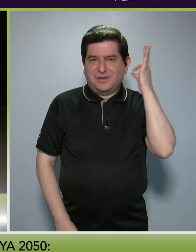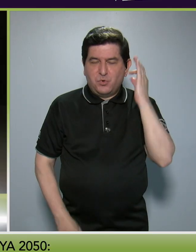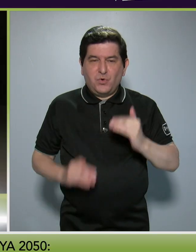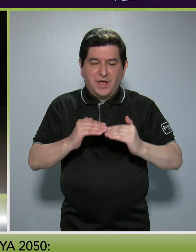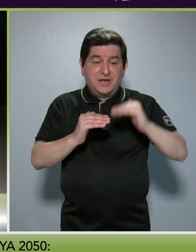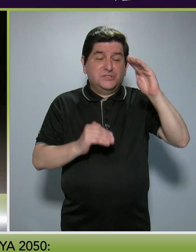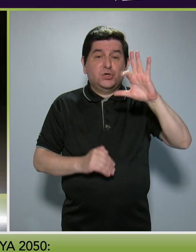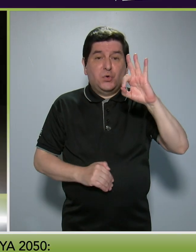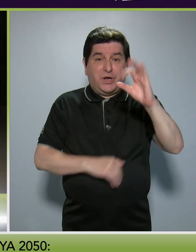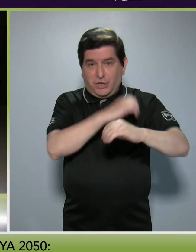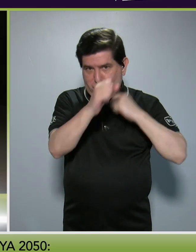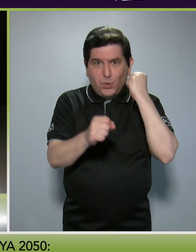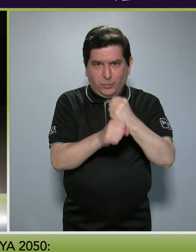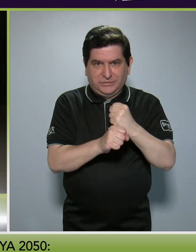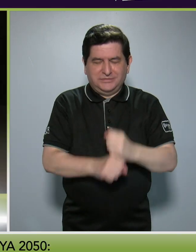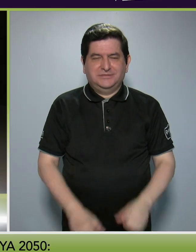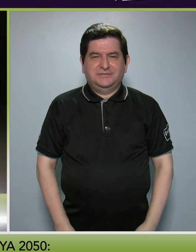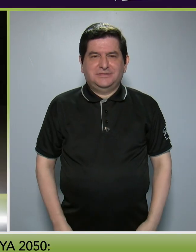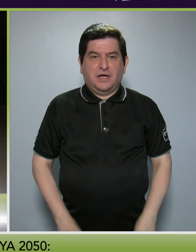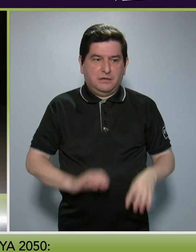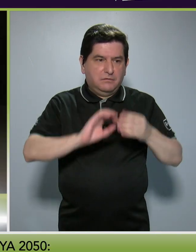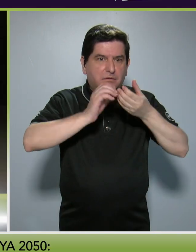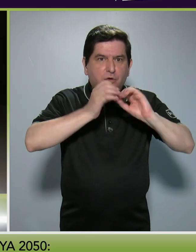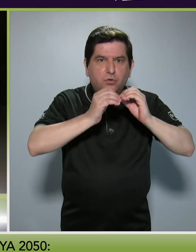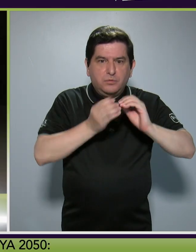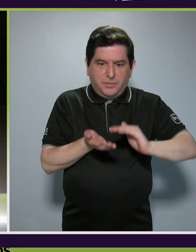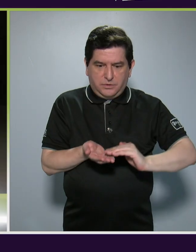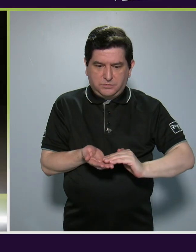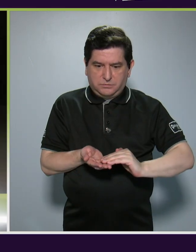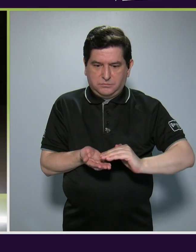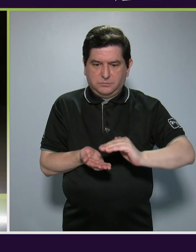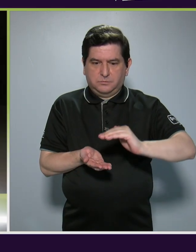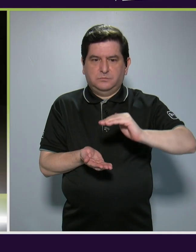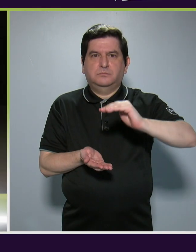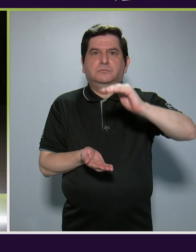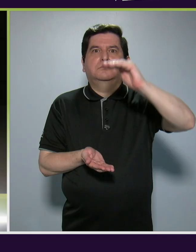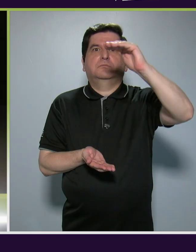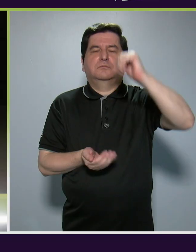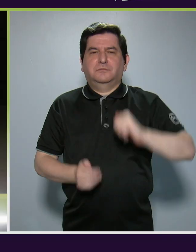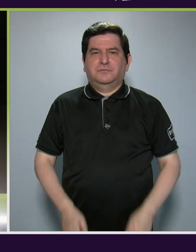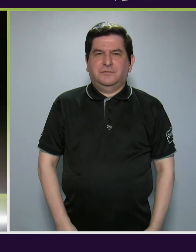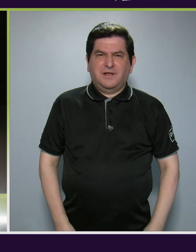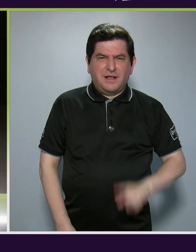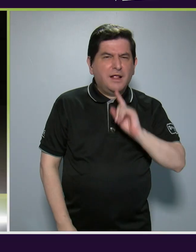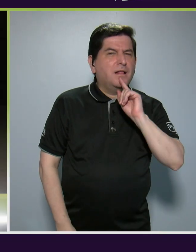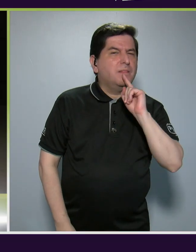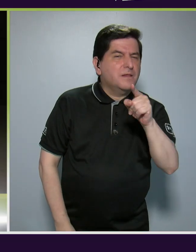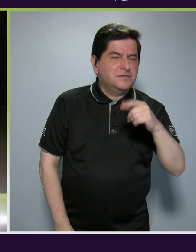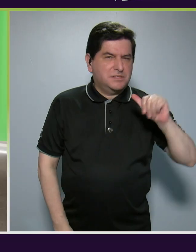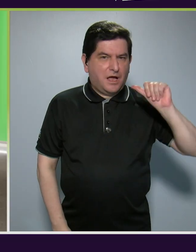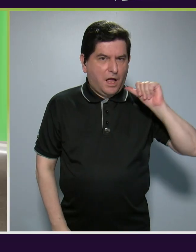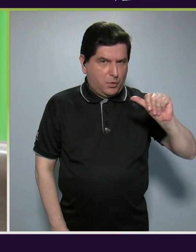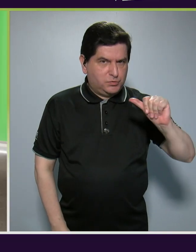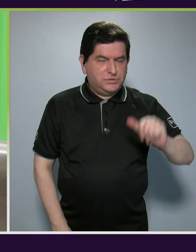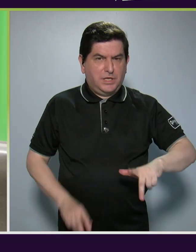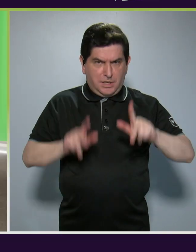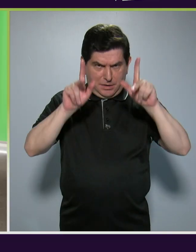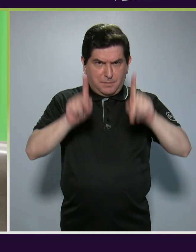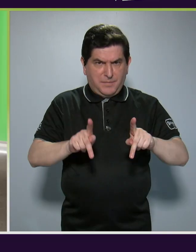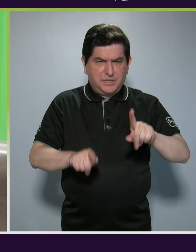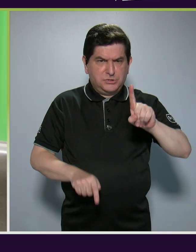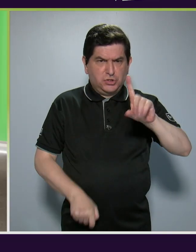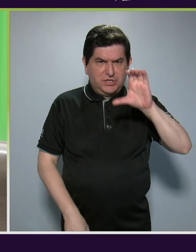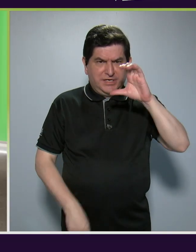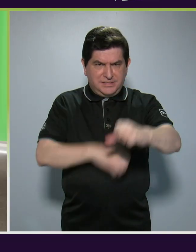mayores de 90 años. Los números se incrementan considerablemente. Y usted decía, Agustín, que estas personas centenarias de